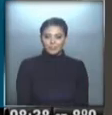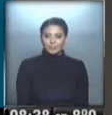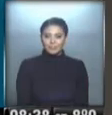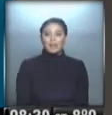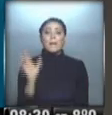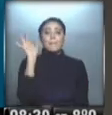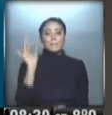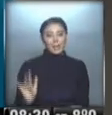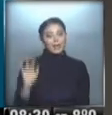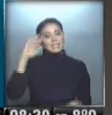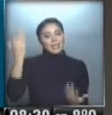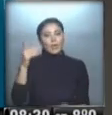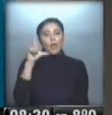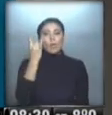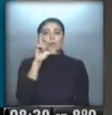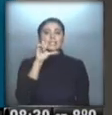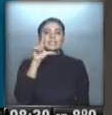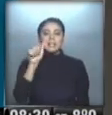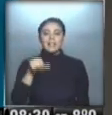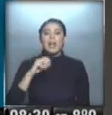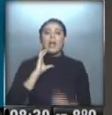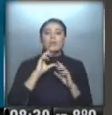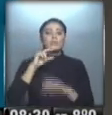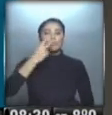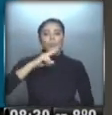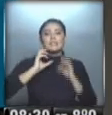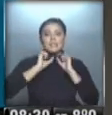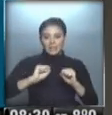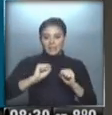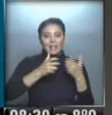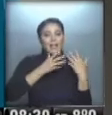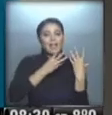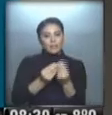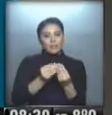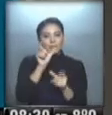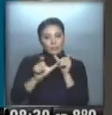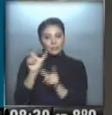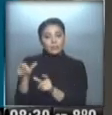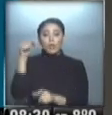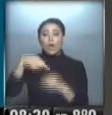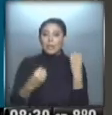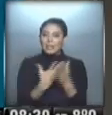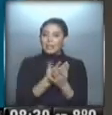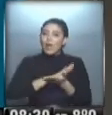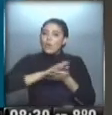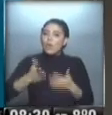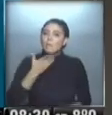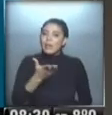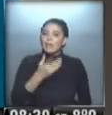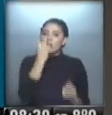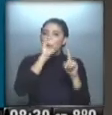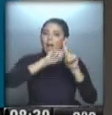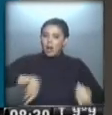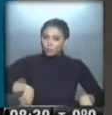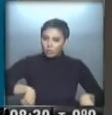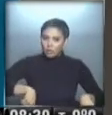como cada miércoles saludamos a lucila pimpi colombo subsecretaria de defensa al consumidor esta mañana con un nuevo pedido de nulidad que se ha